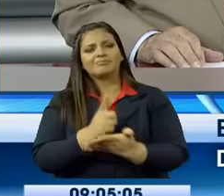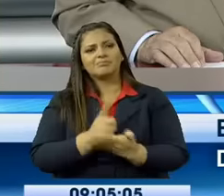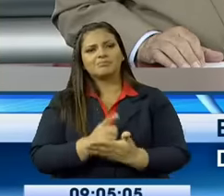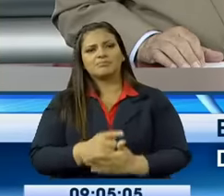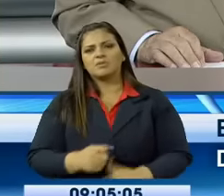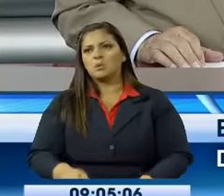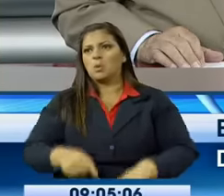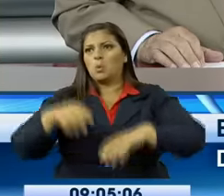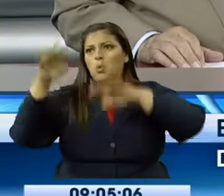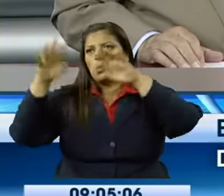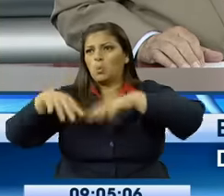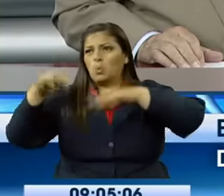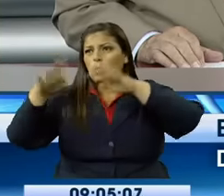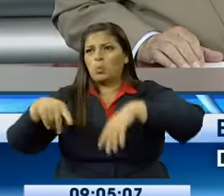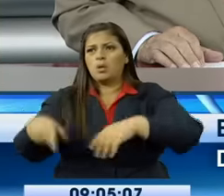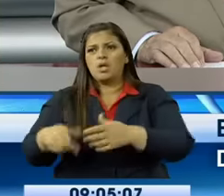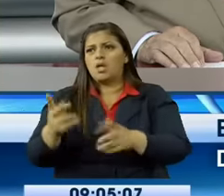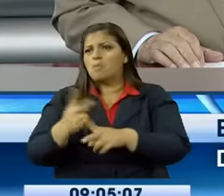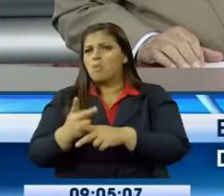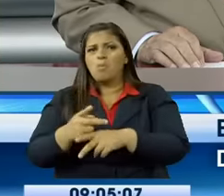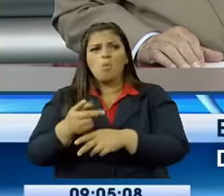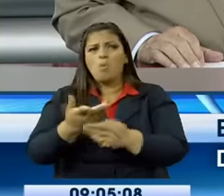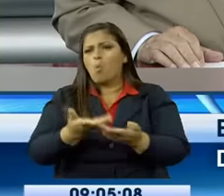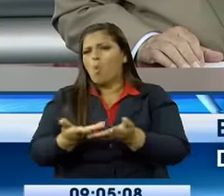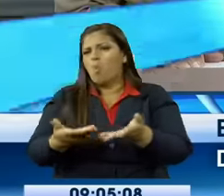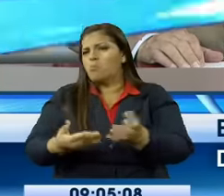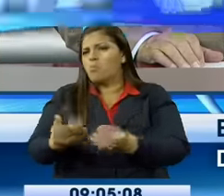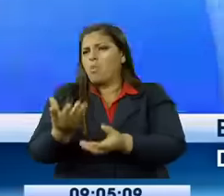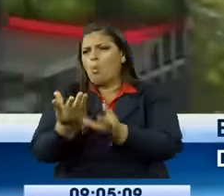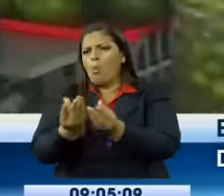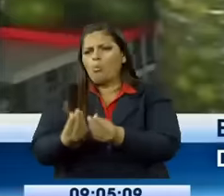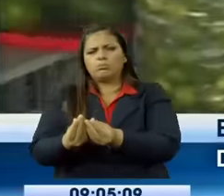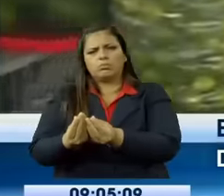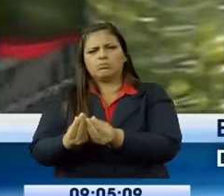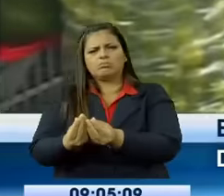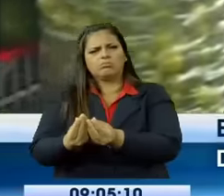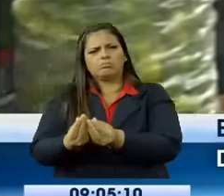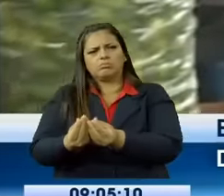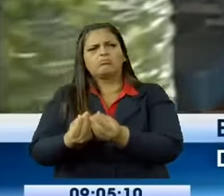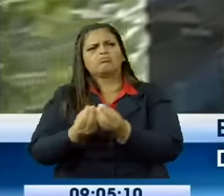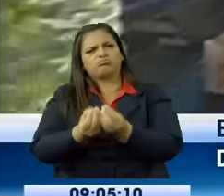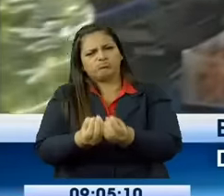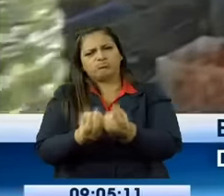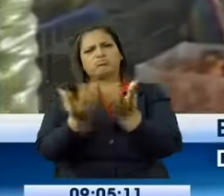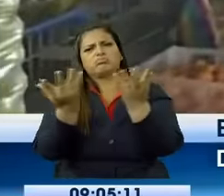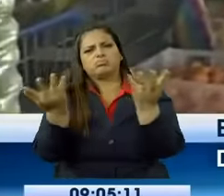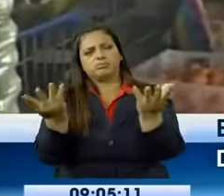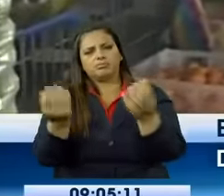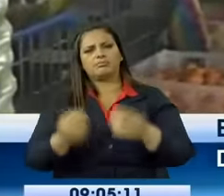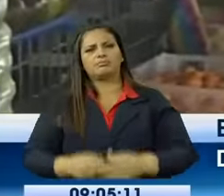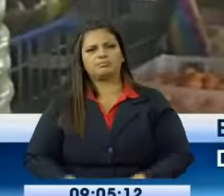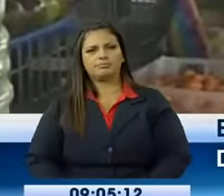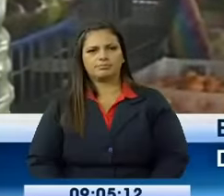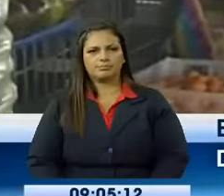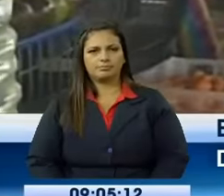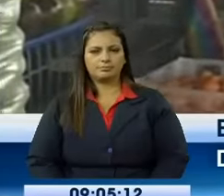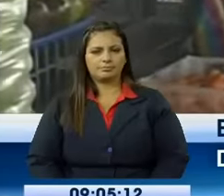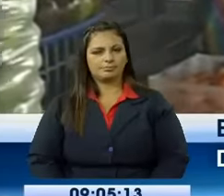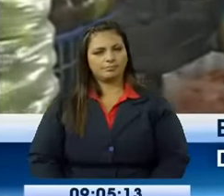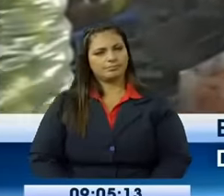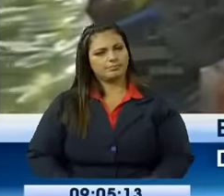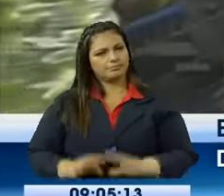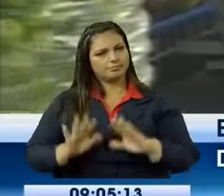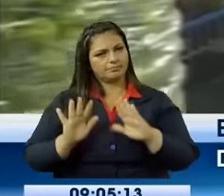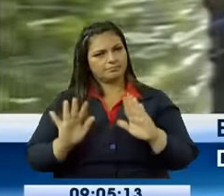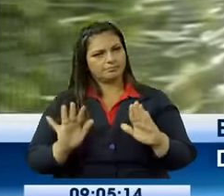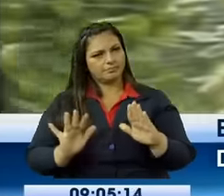hay algo que no está llegando. No. Hay absolutamente de todo. Solamente que ciertos precios, por ejemplo, ya han